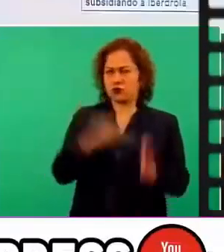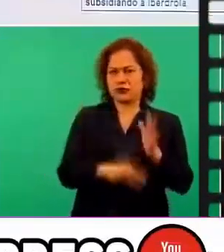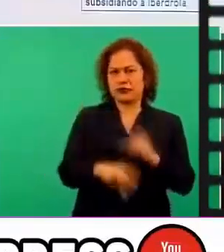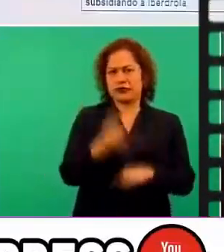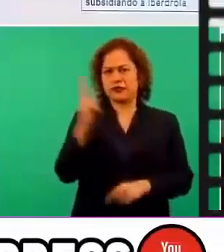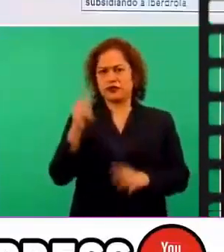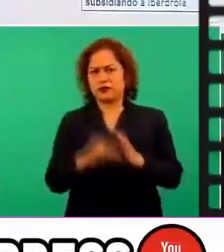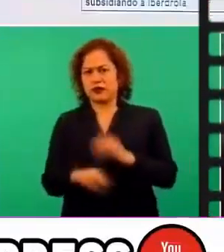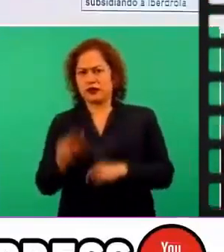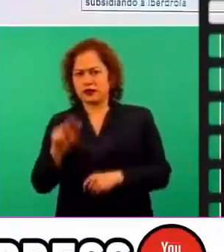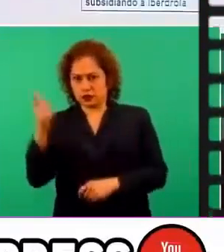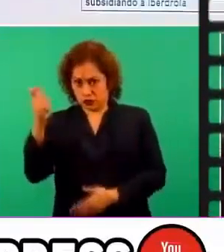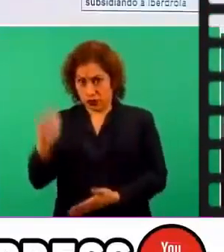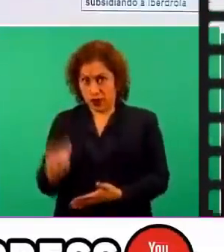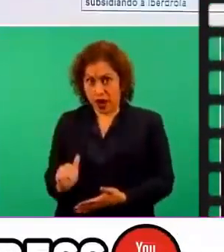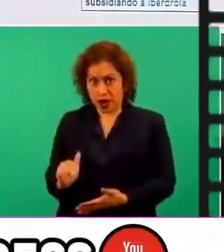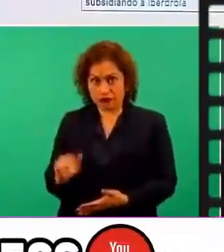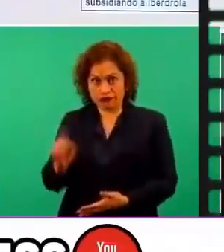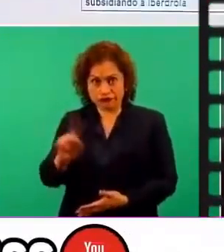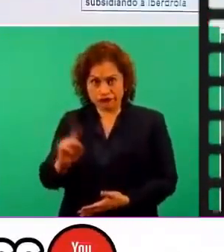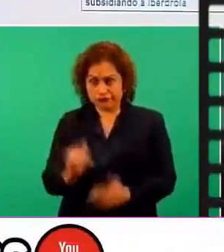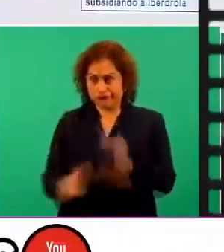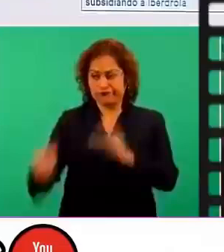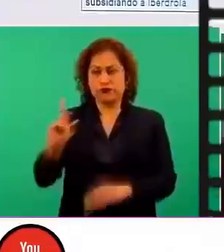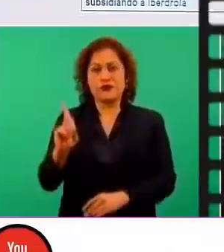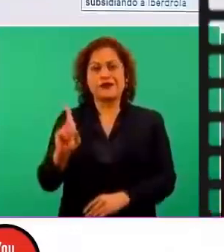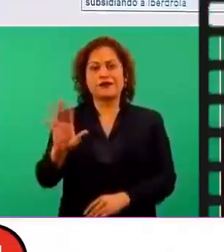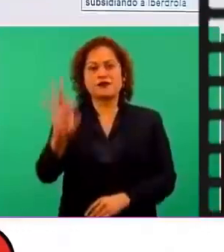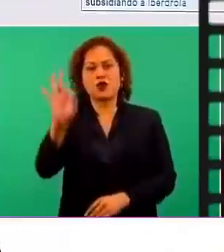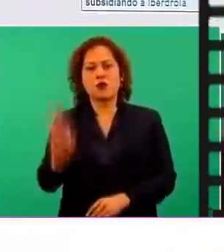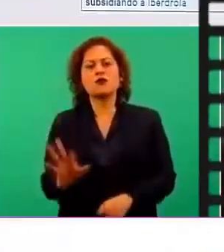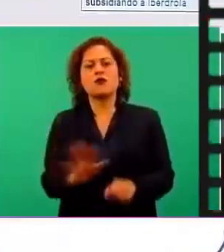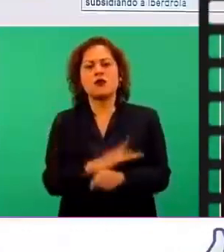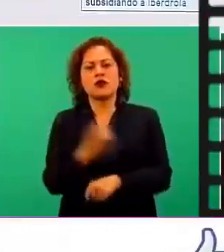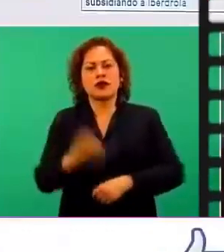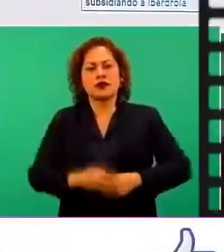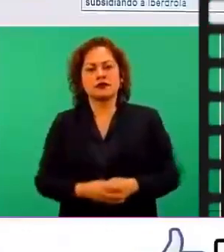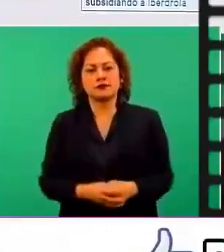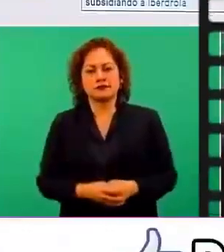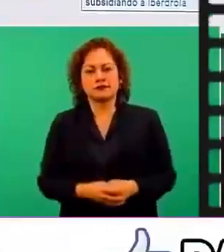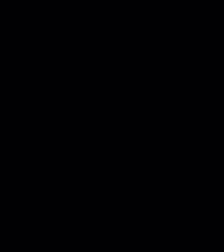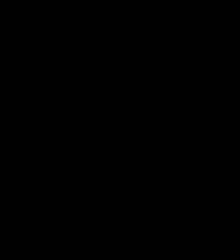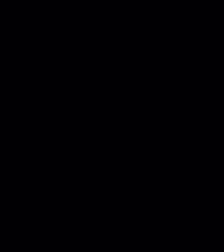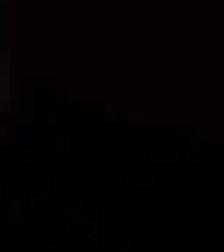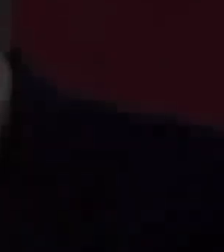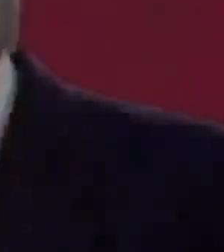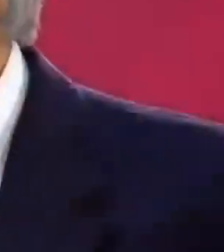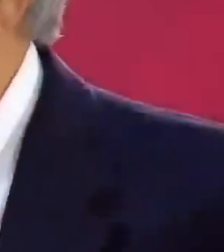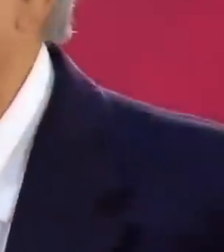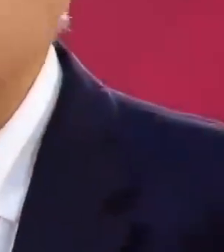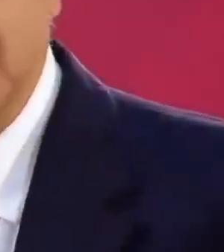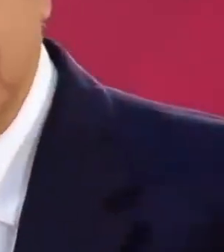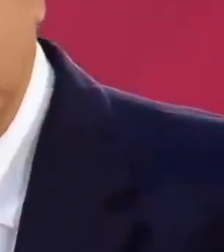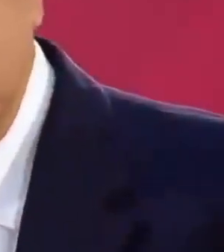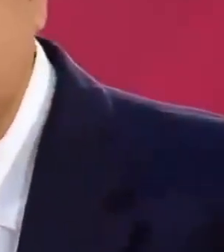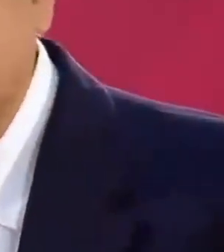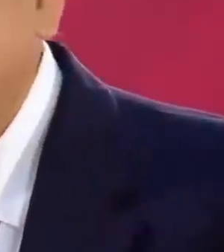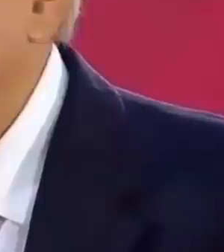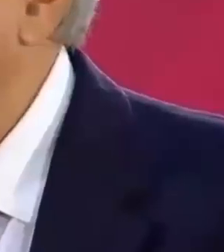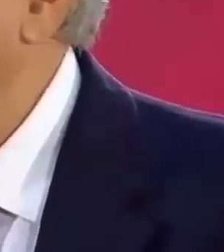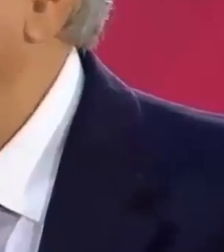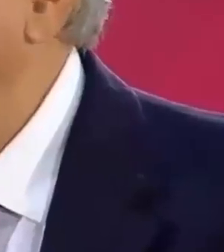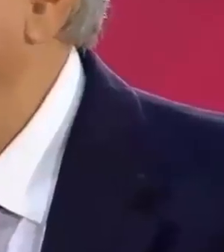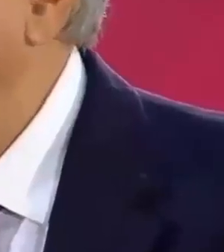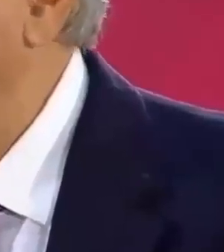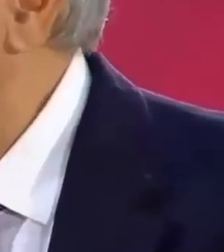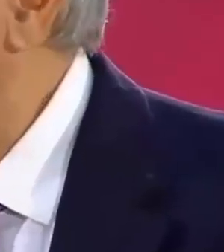2018? Subieron en 35%. ¿Por qué subían las tarifas? Pues como no aumentaban los... Porque el poder